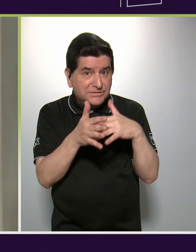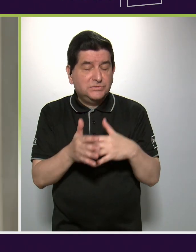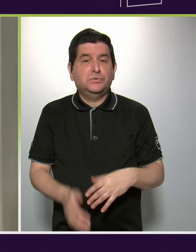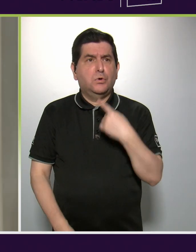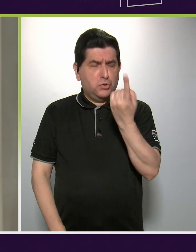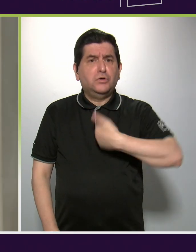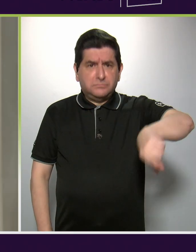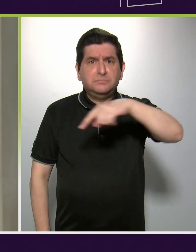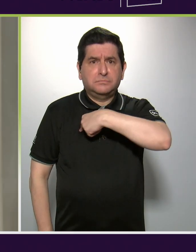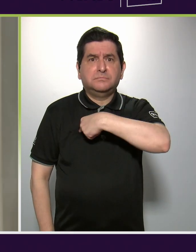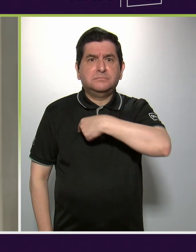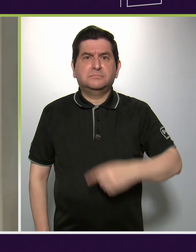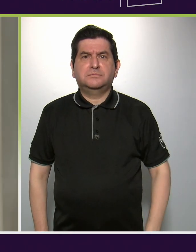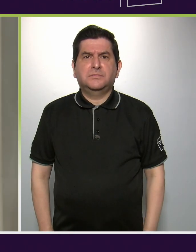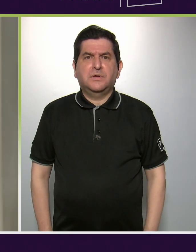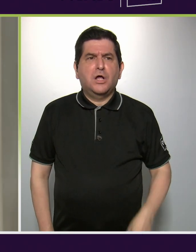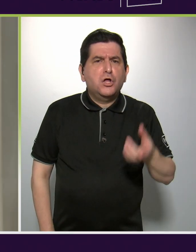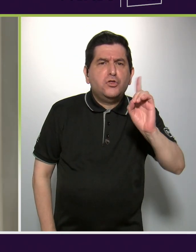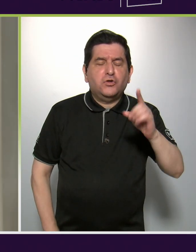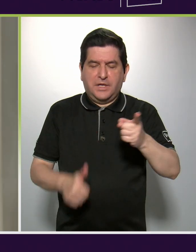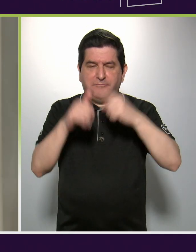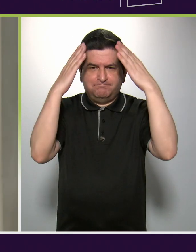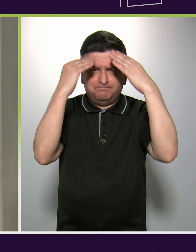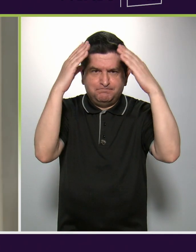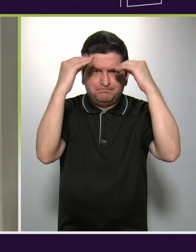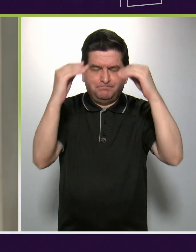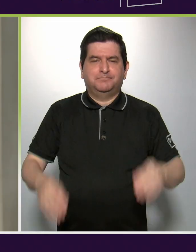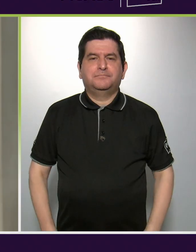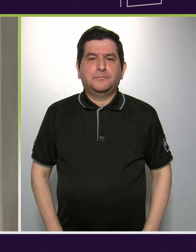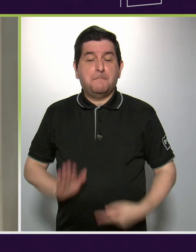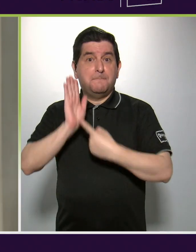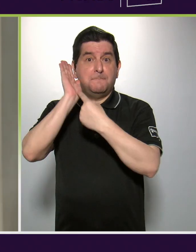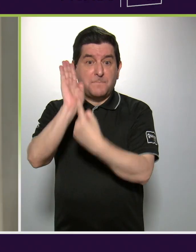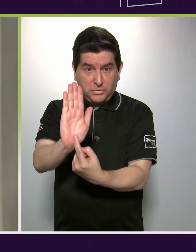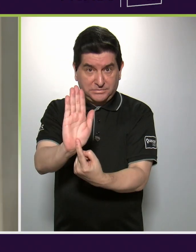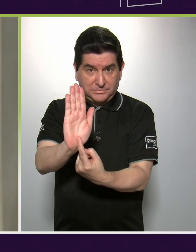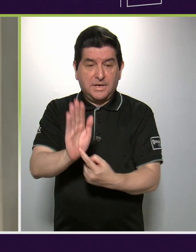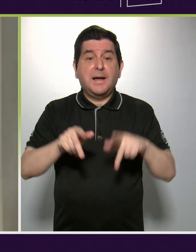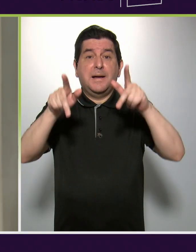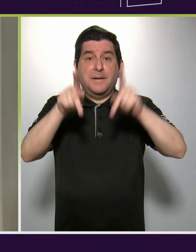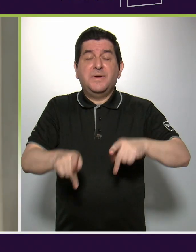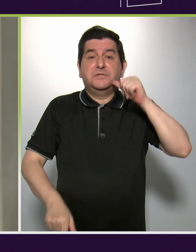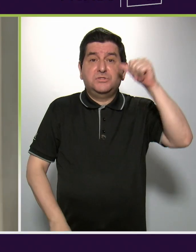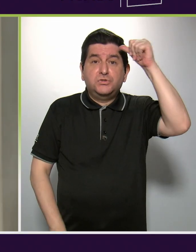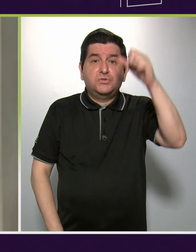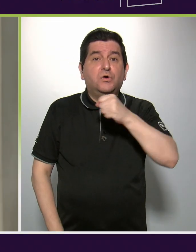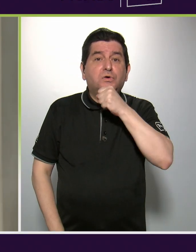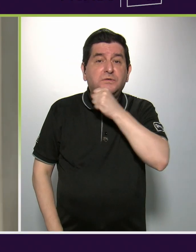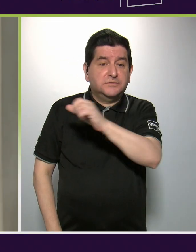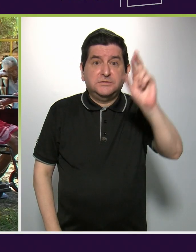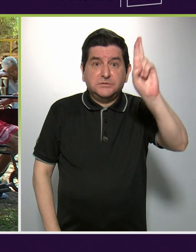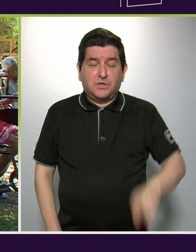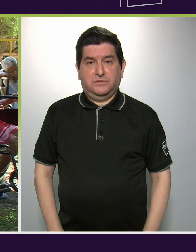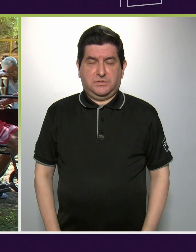también lo mencionamos nosotros en el primer informe, y es que señala que las personas adultas mayores en